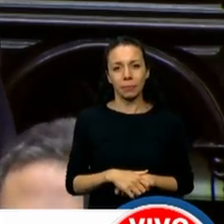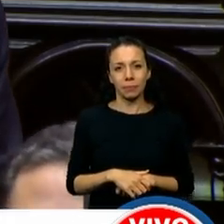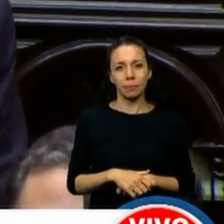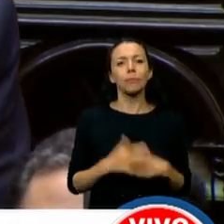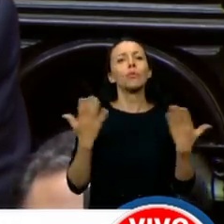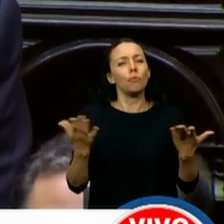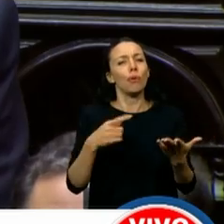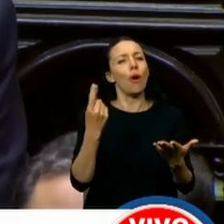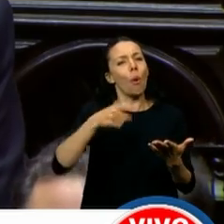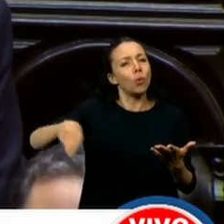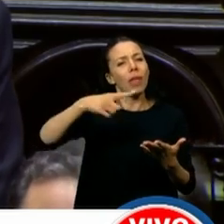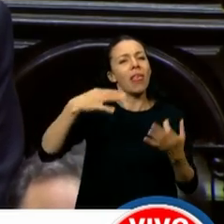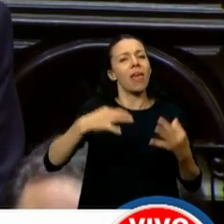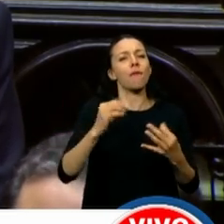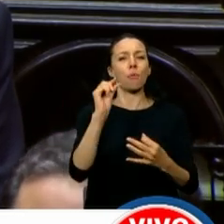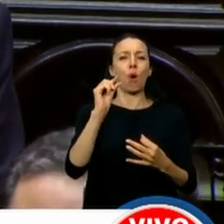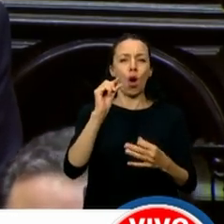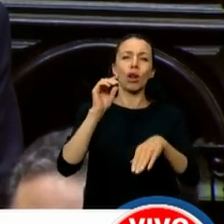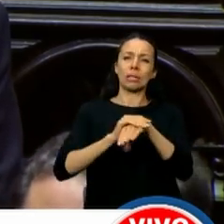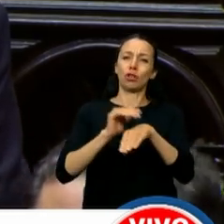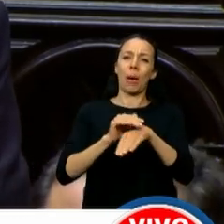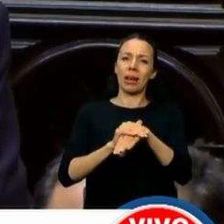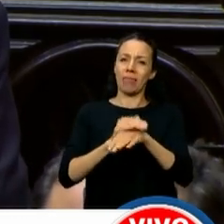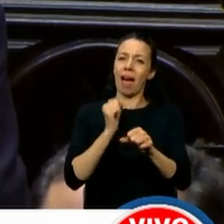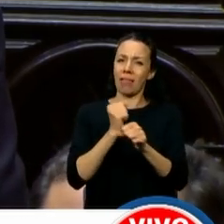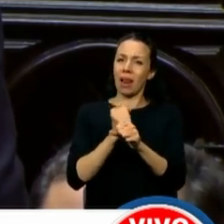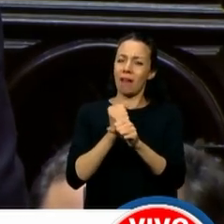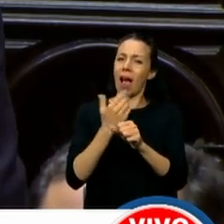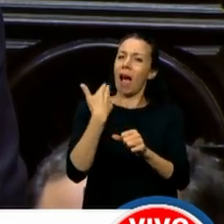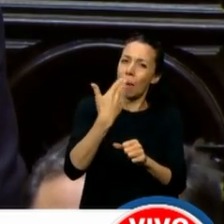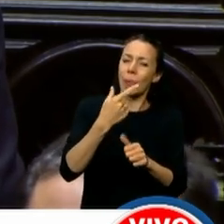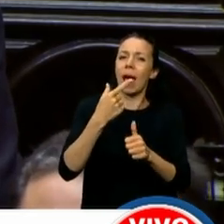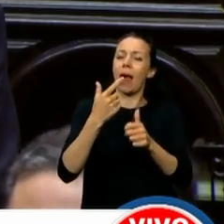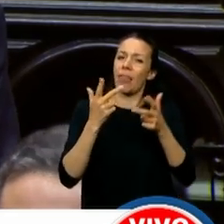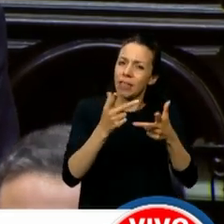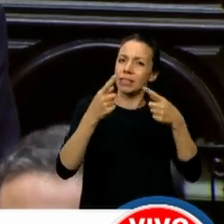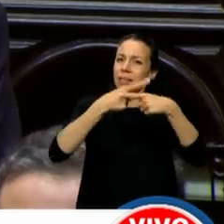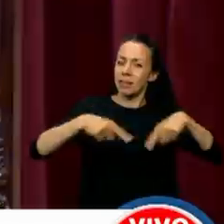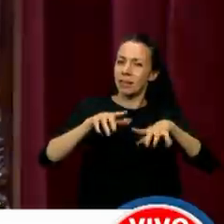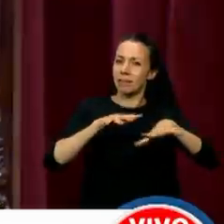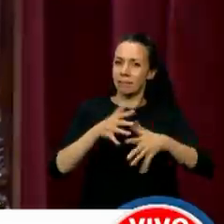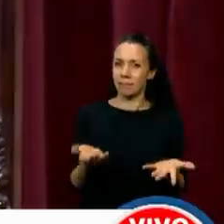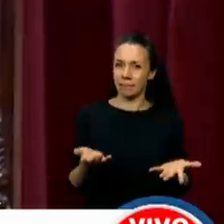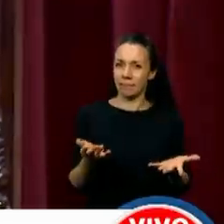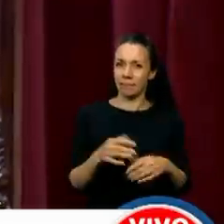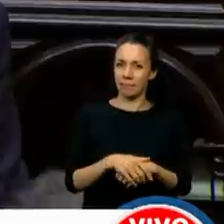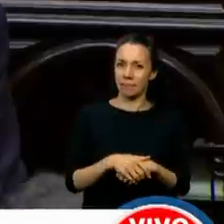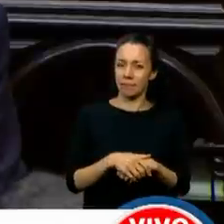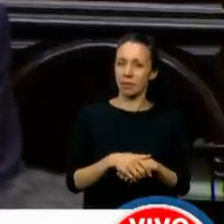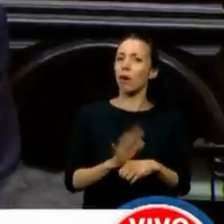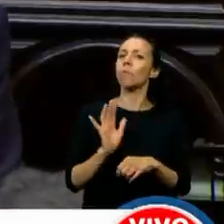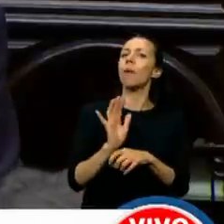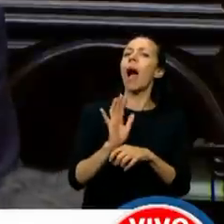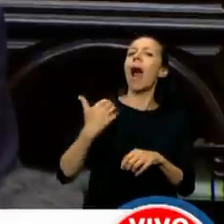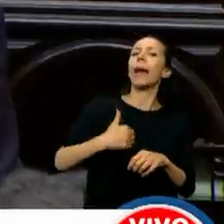entonces actúen con un mínimo de responsabilidad un mínimo de responsabilidad en relación a no a dejar a